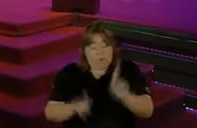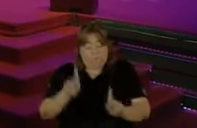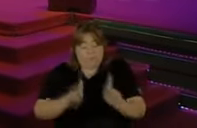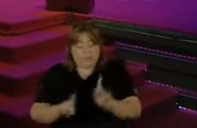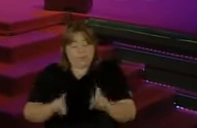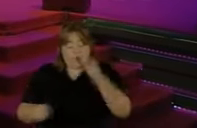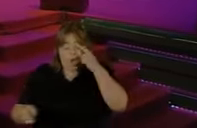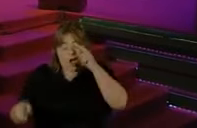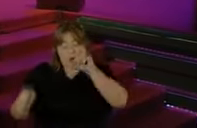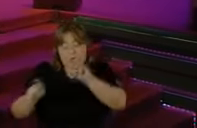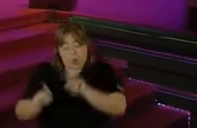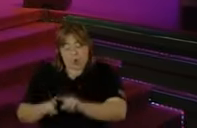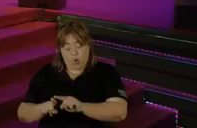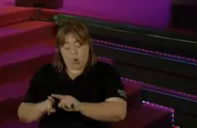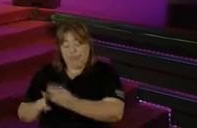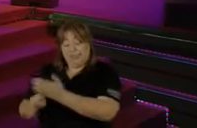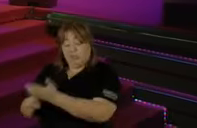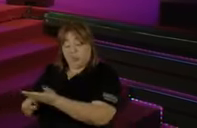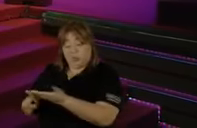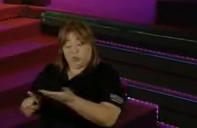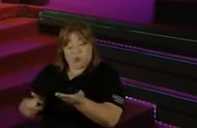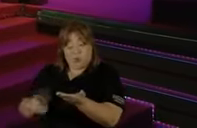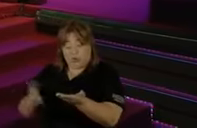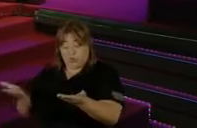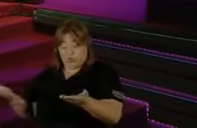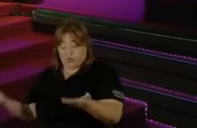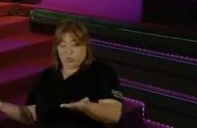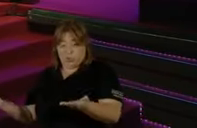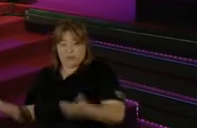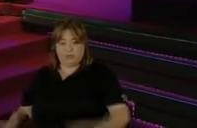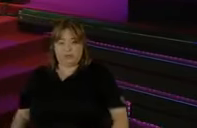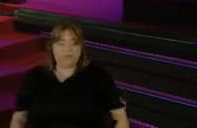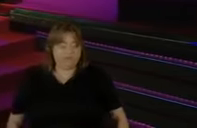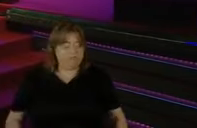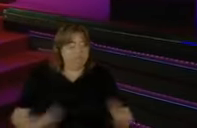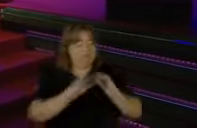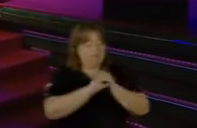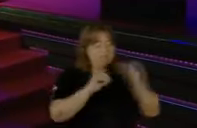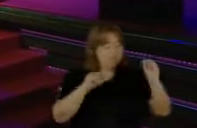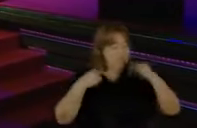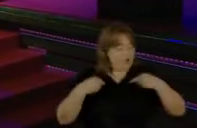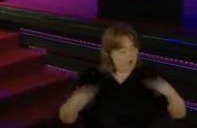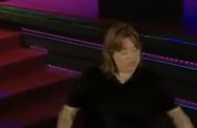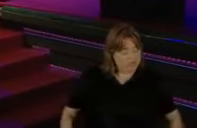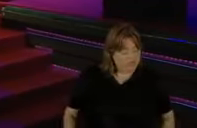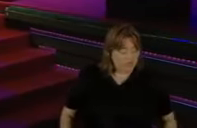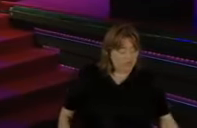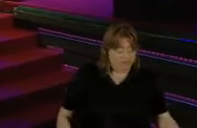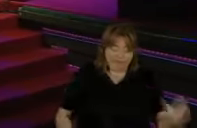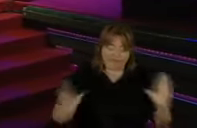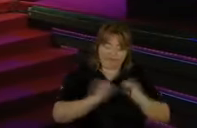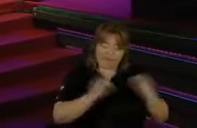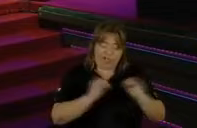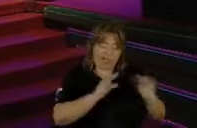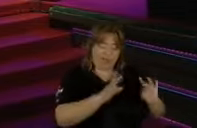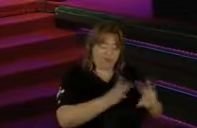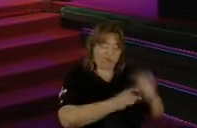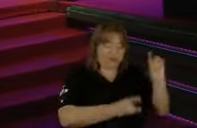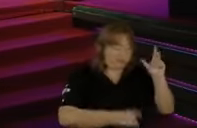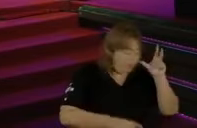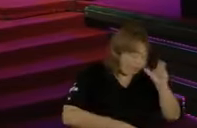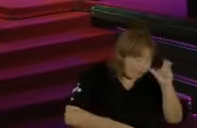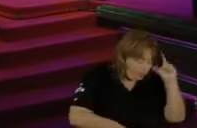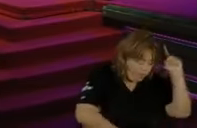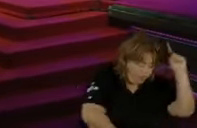sobre algo, no hay fuerza humana, no hay fuerza diabólica, no hay fuerza del infierno que